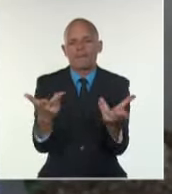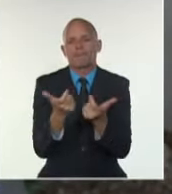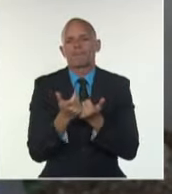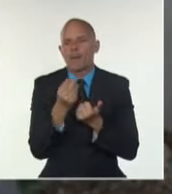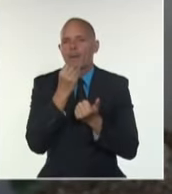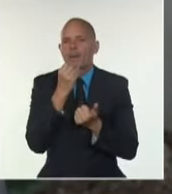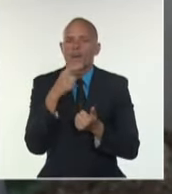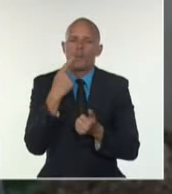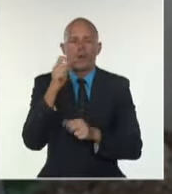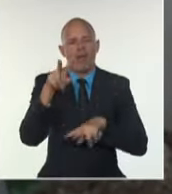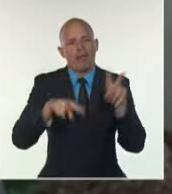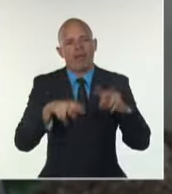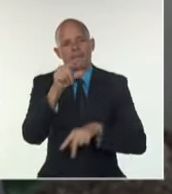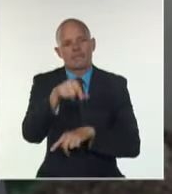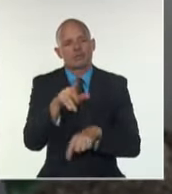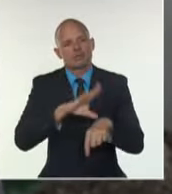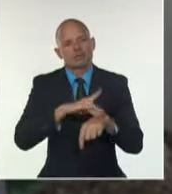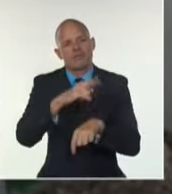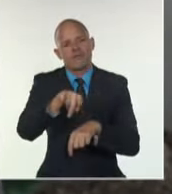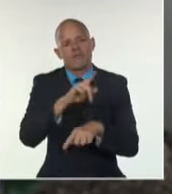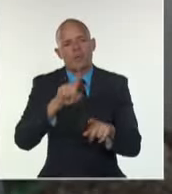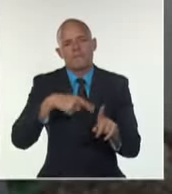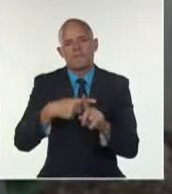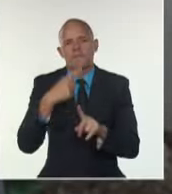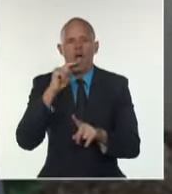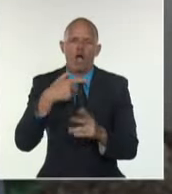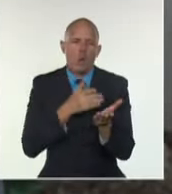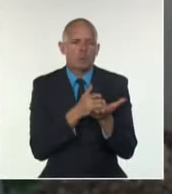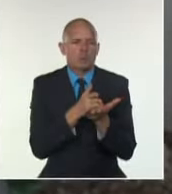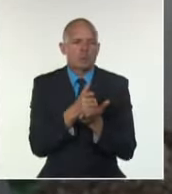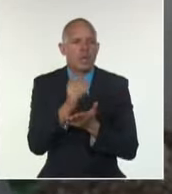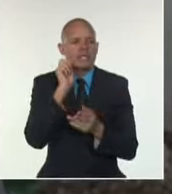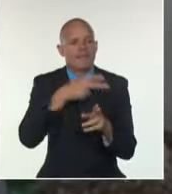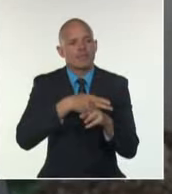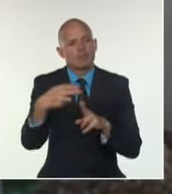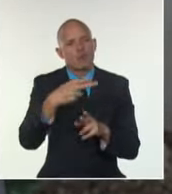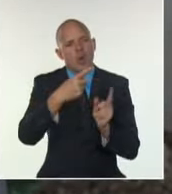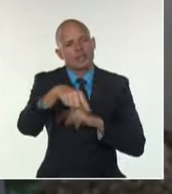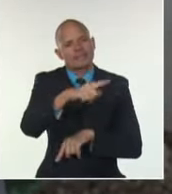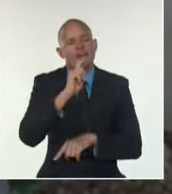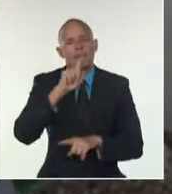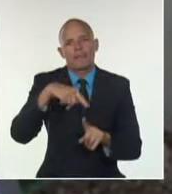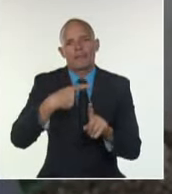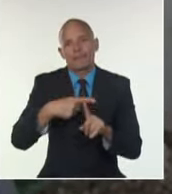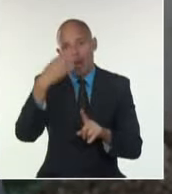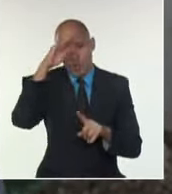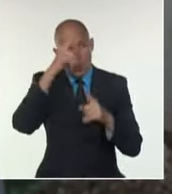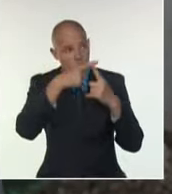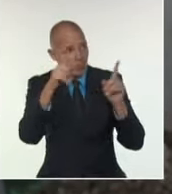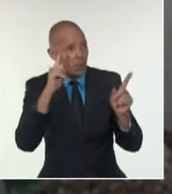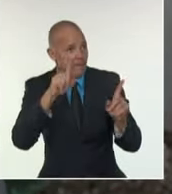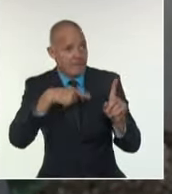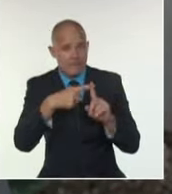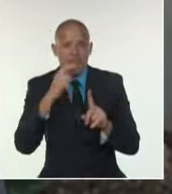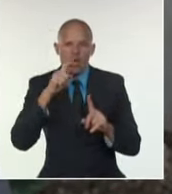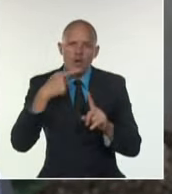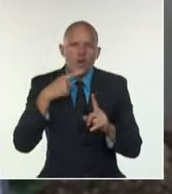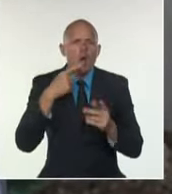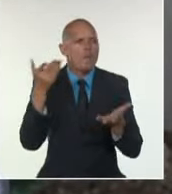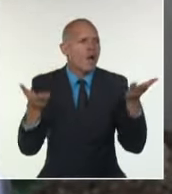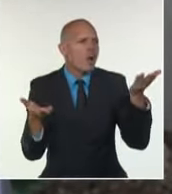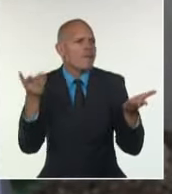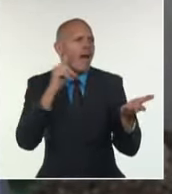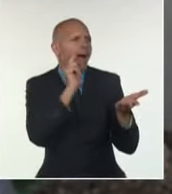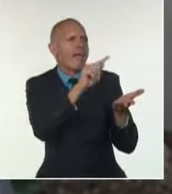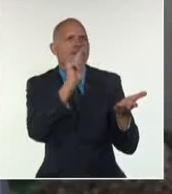al diagnóstico del paciente, llevar una trazabilidad de su historial médico a lo largo del tiempo, hacer estudios poblacionales y ser